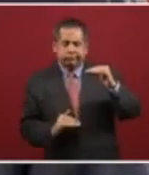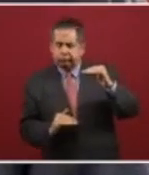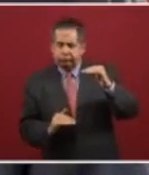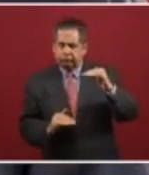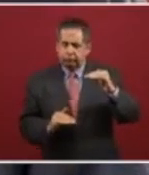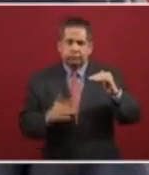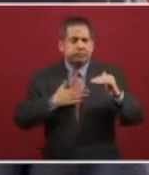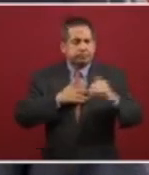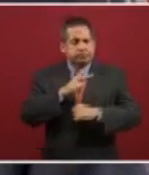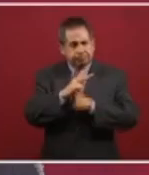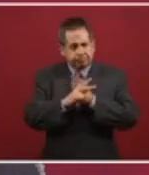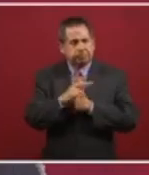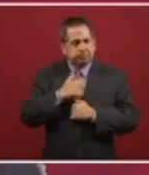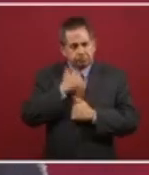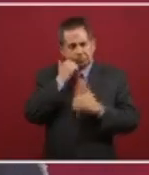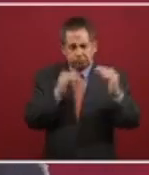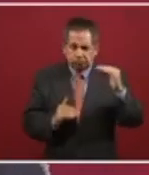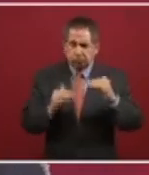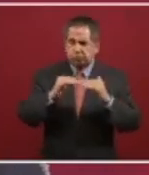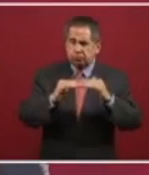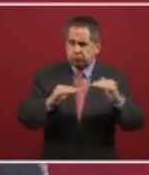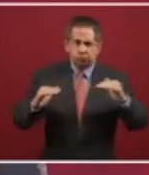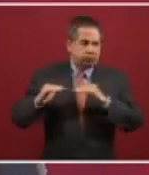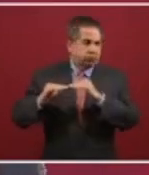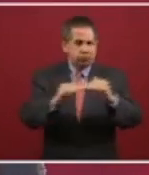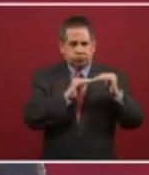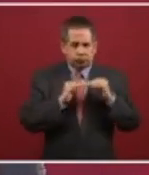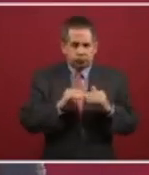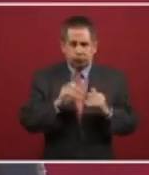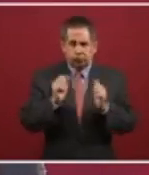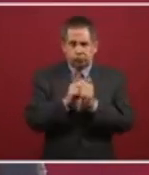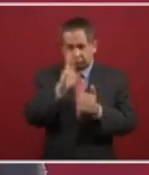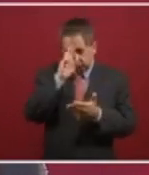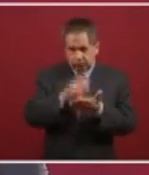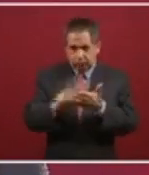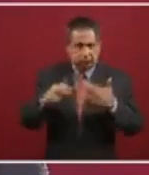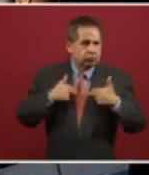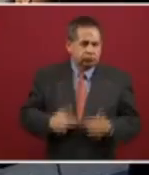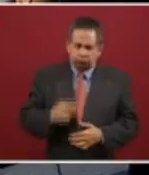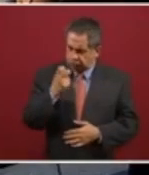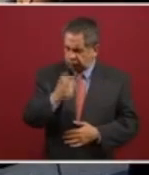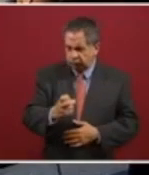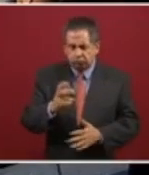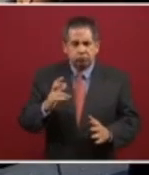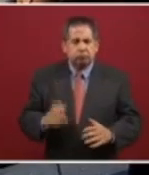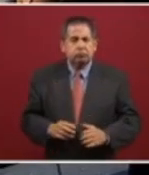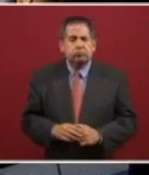país y que se respeten los derechos humanos. ¿Y qué dice de la gente, de los columnistas o de la gente de la